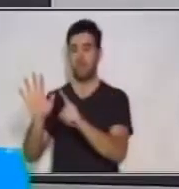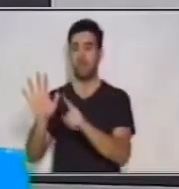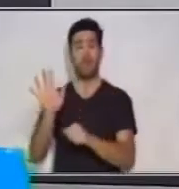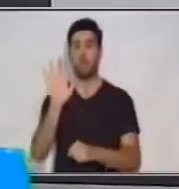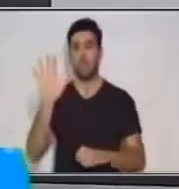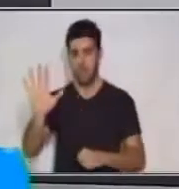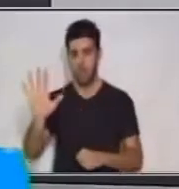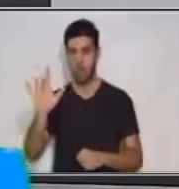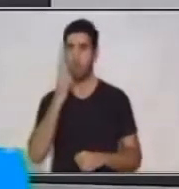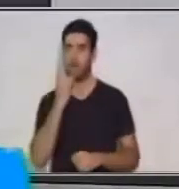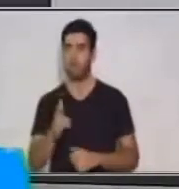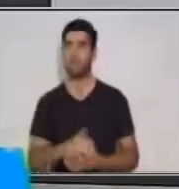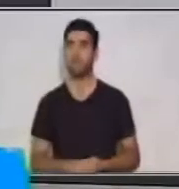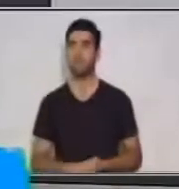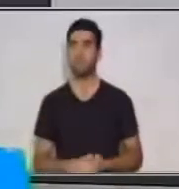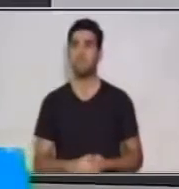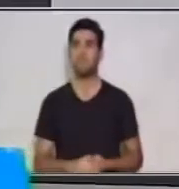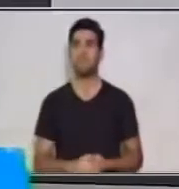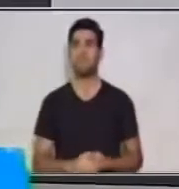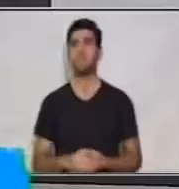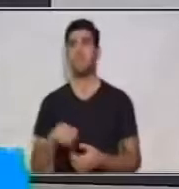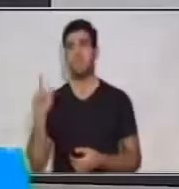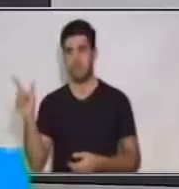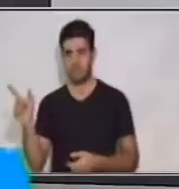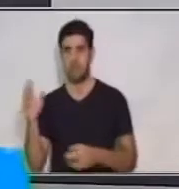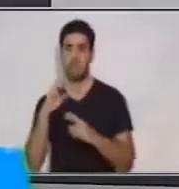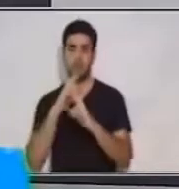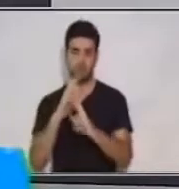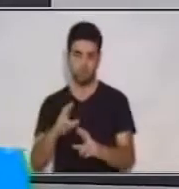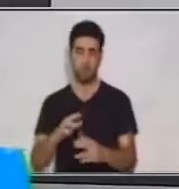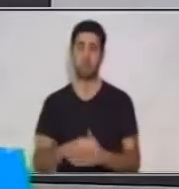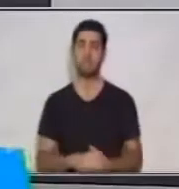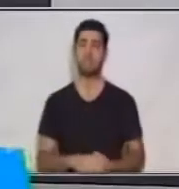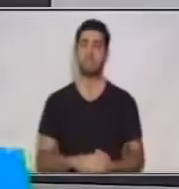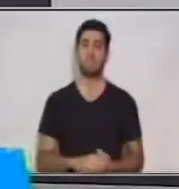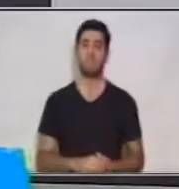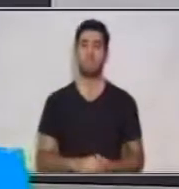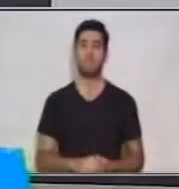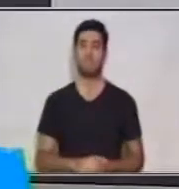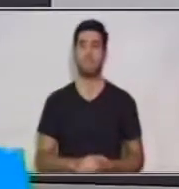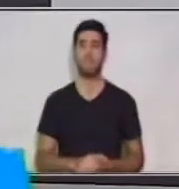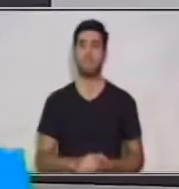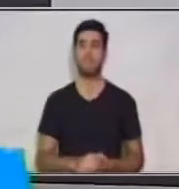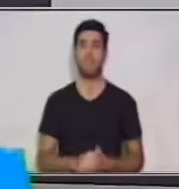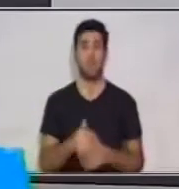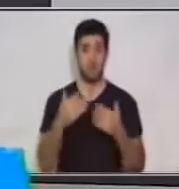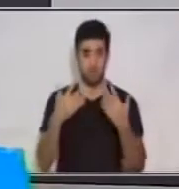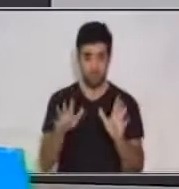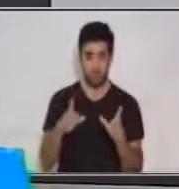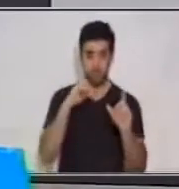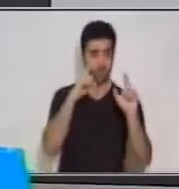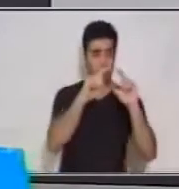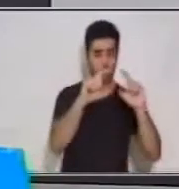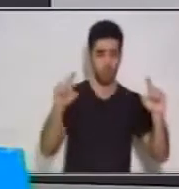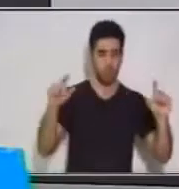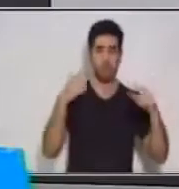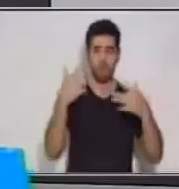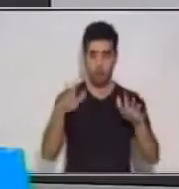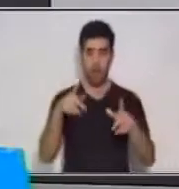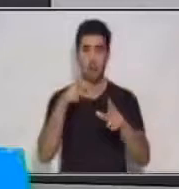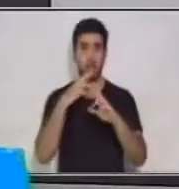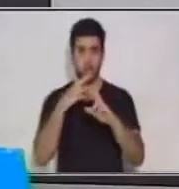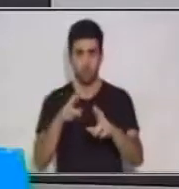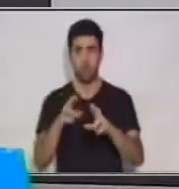5. Y tienes que llegar a este resultado. Entonces, ya teniendo este resultado,